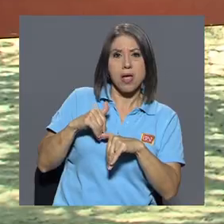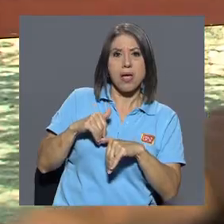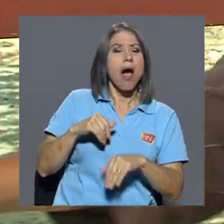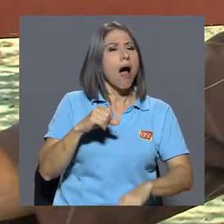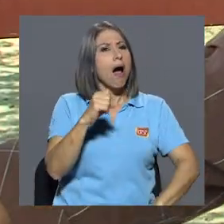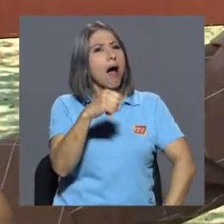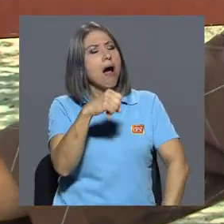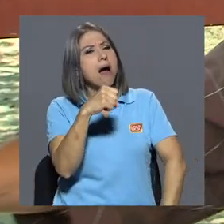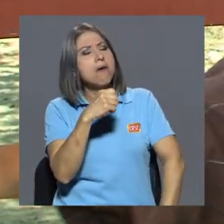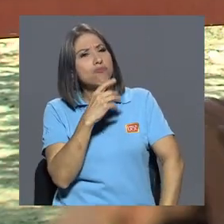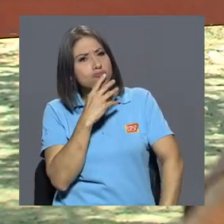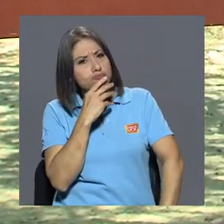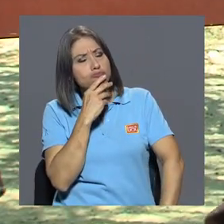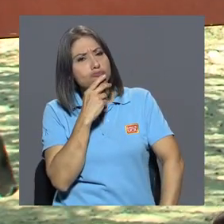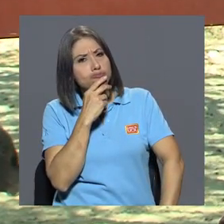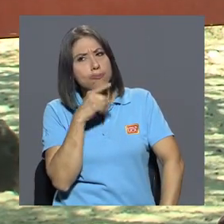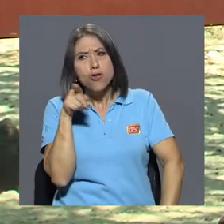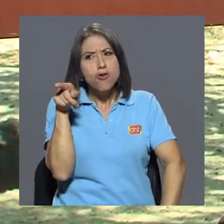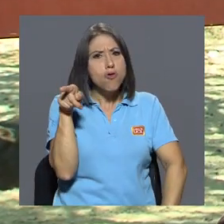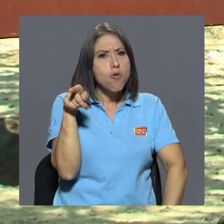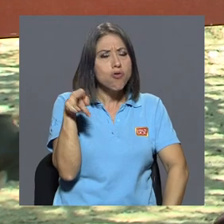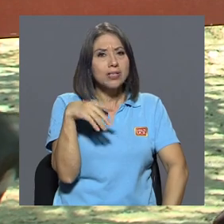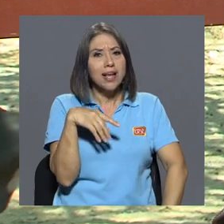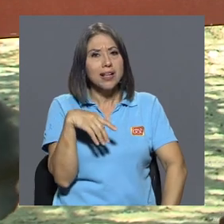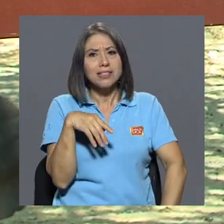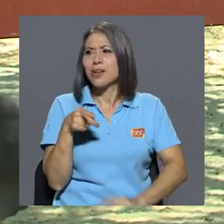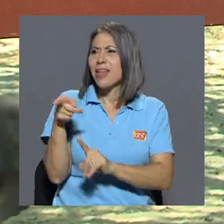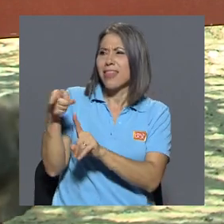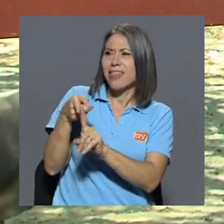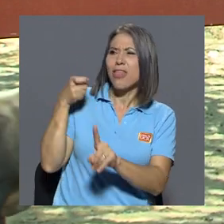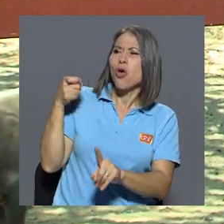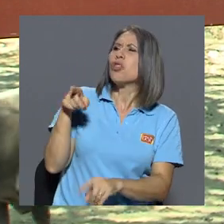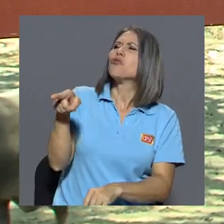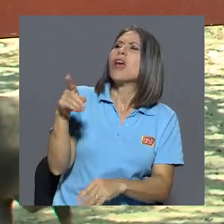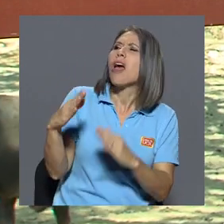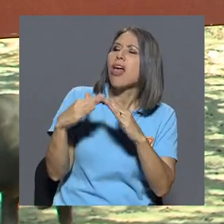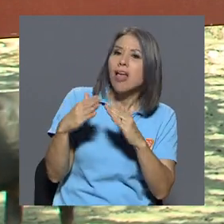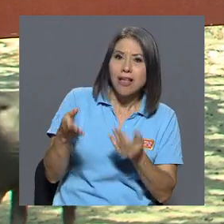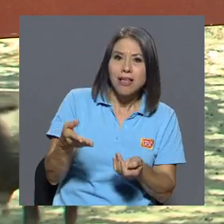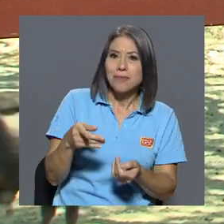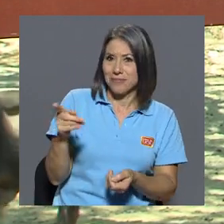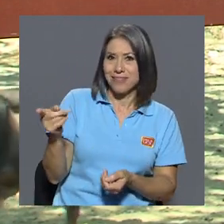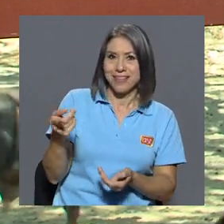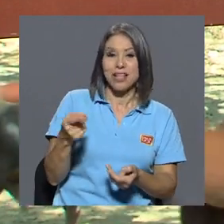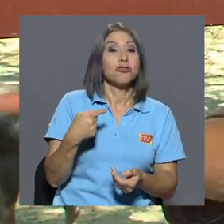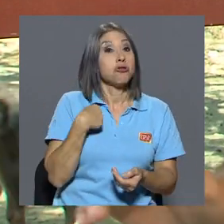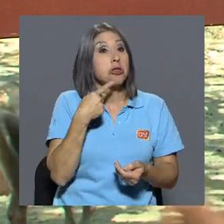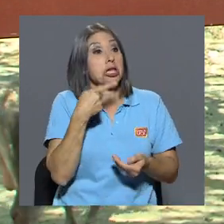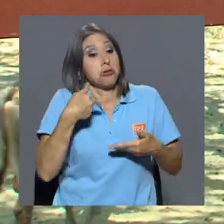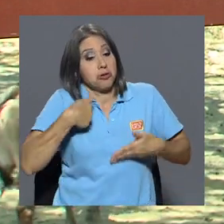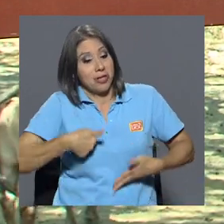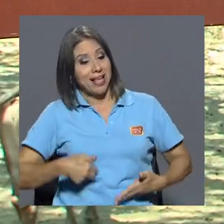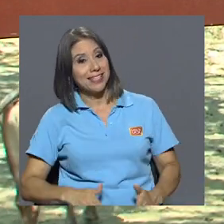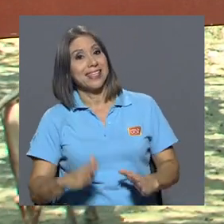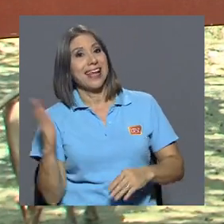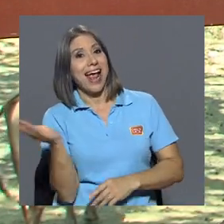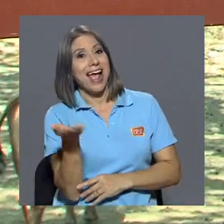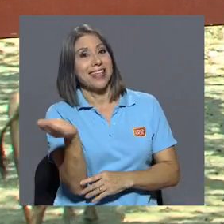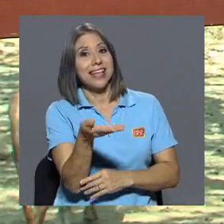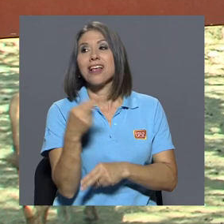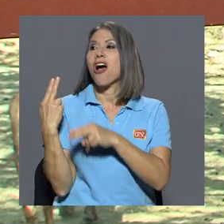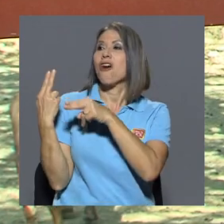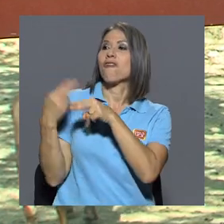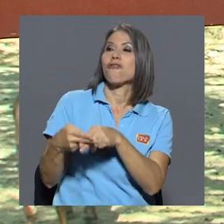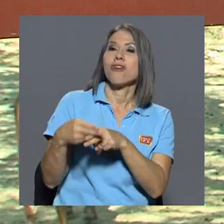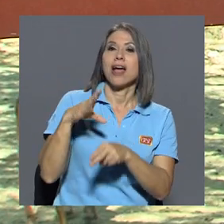sí, González. ¿De dónde viene usted? ¿A dónde nació? En Caña, cañero. Si usted